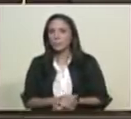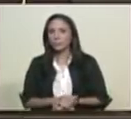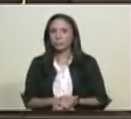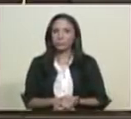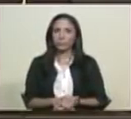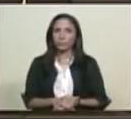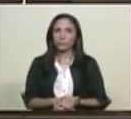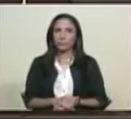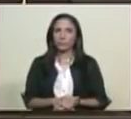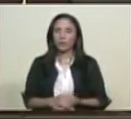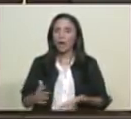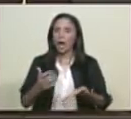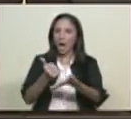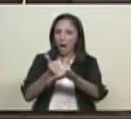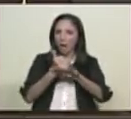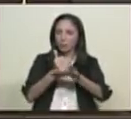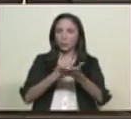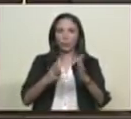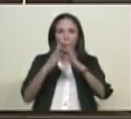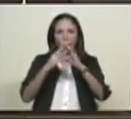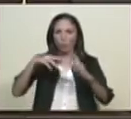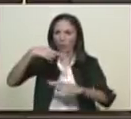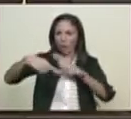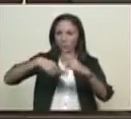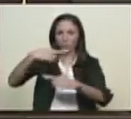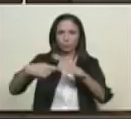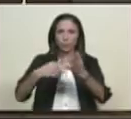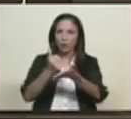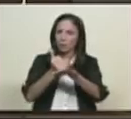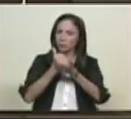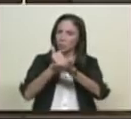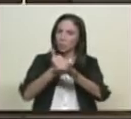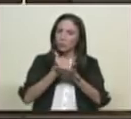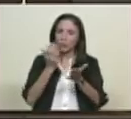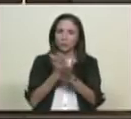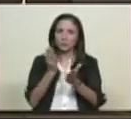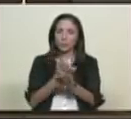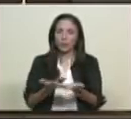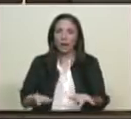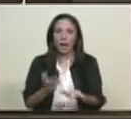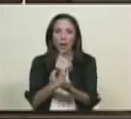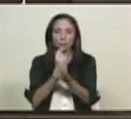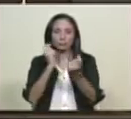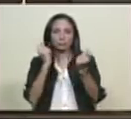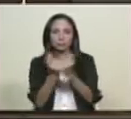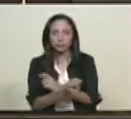aportó al proceso revolucionario venezolano, y de repente